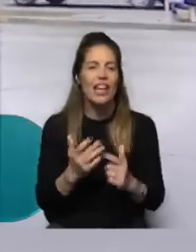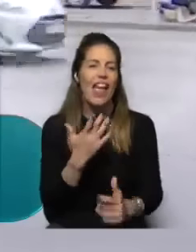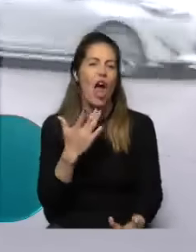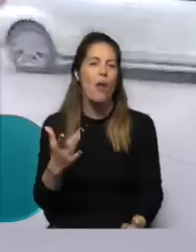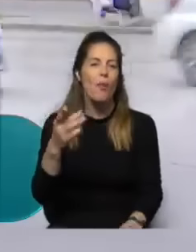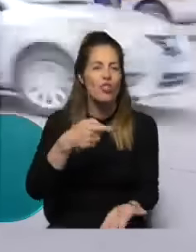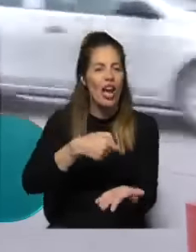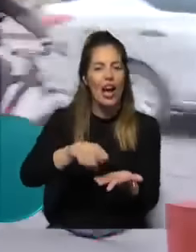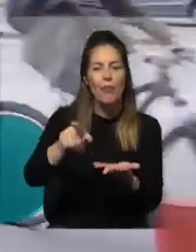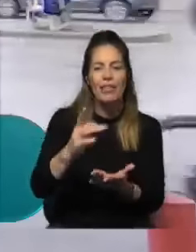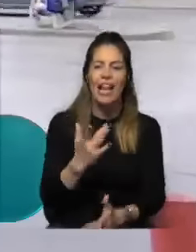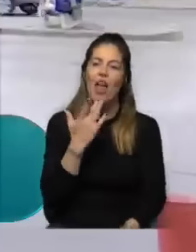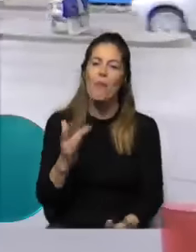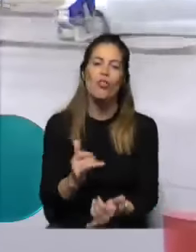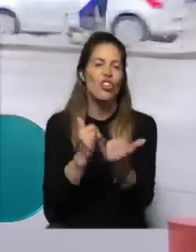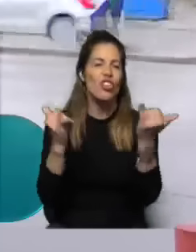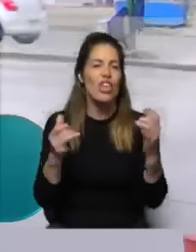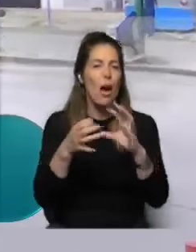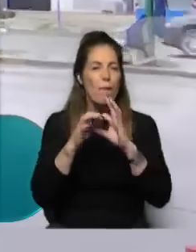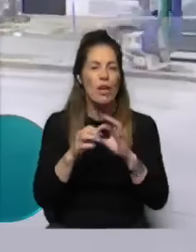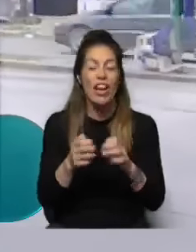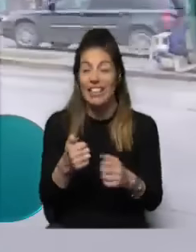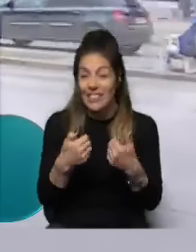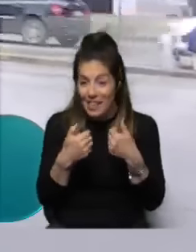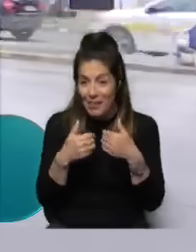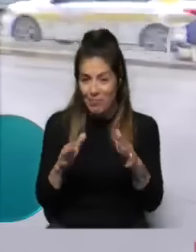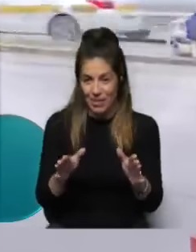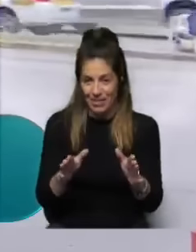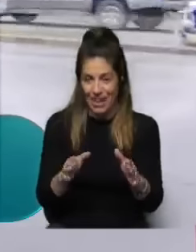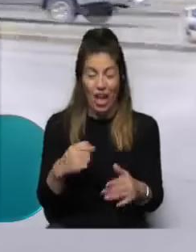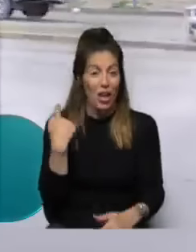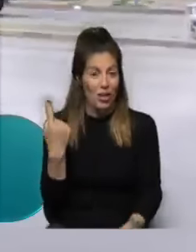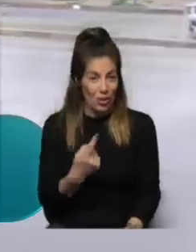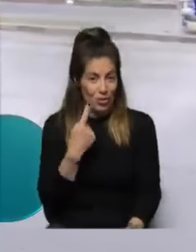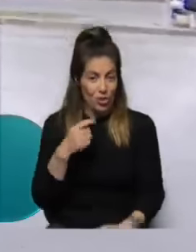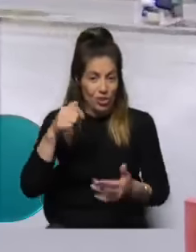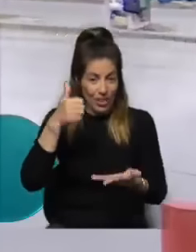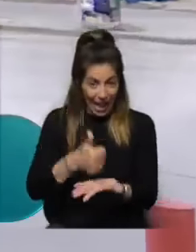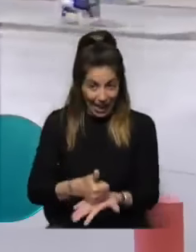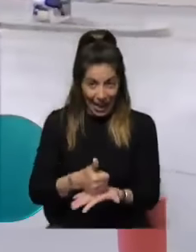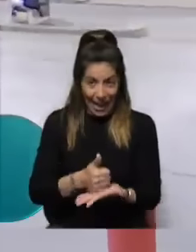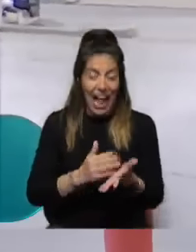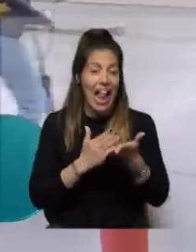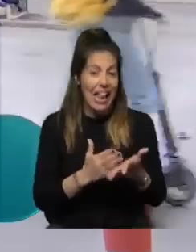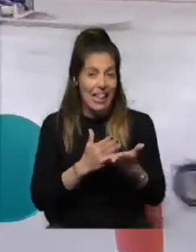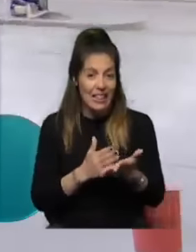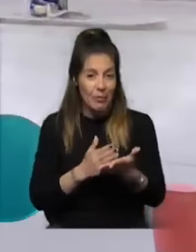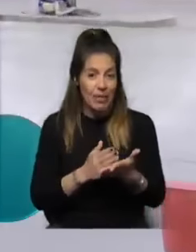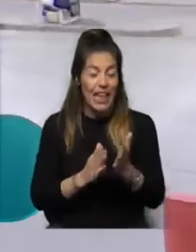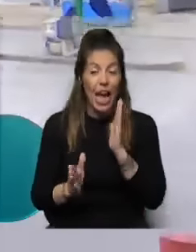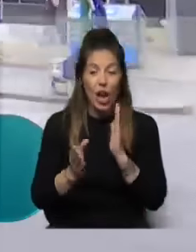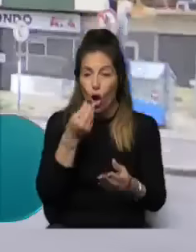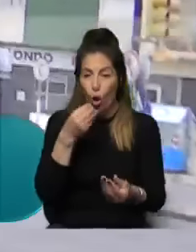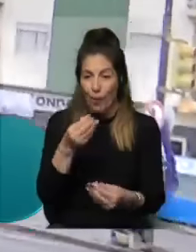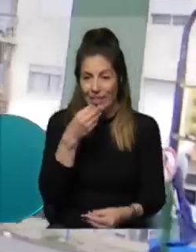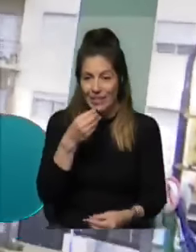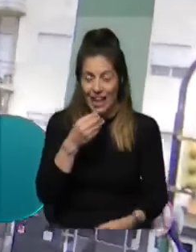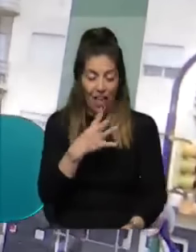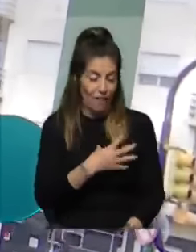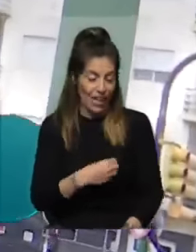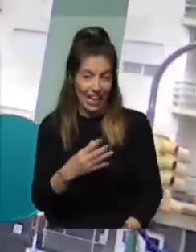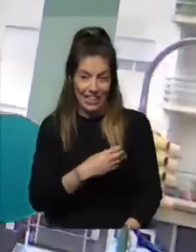capital y este hermoso día miércoles que recién comienza, Fito. Nosotros apostados aquí en el límite entre la Comercial y la Blanqueada. Estoy